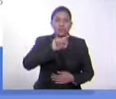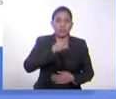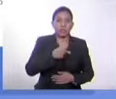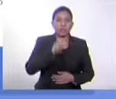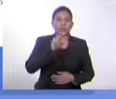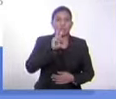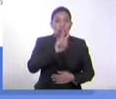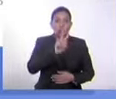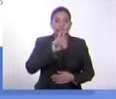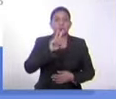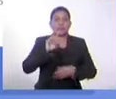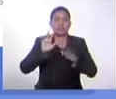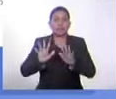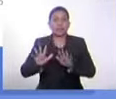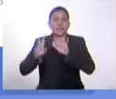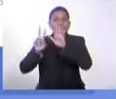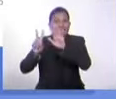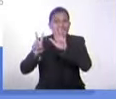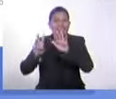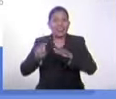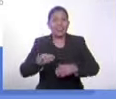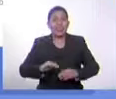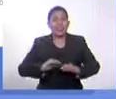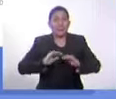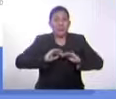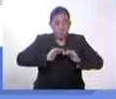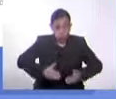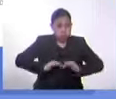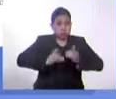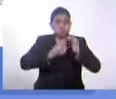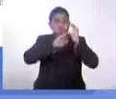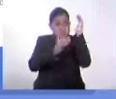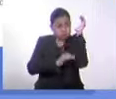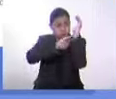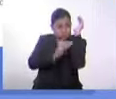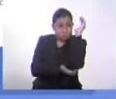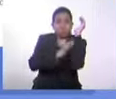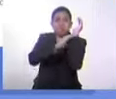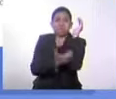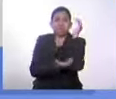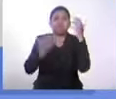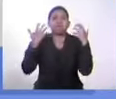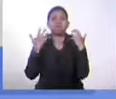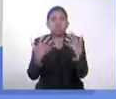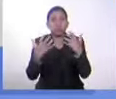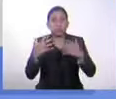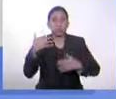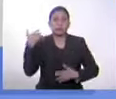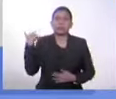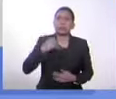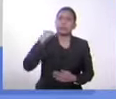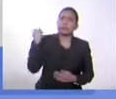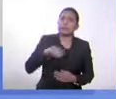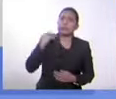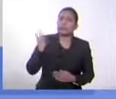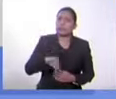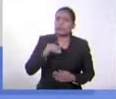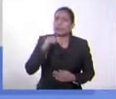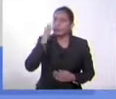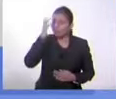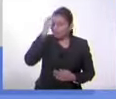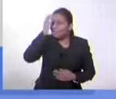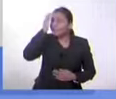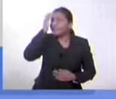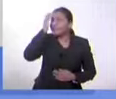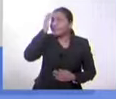43.217 embarazos. Entre estas edades es una cifra bastante alarmante, ¿verdad?, que conlleva a pensar